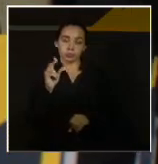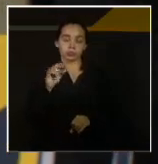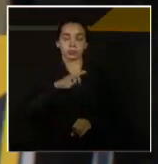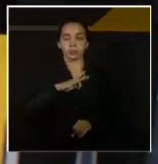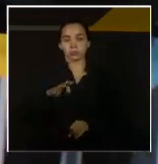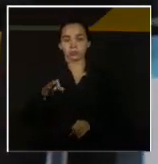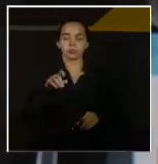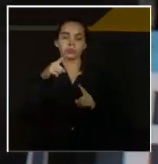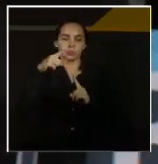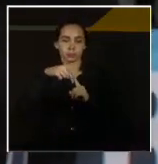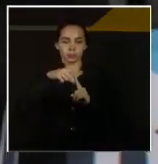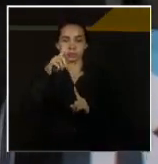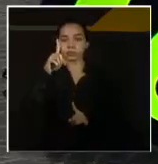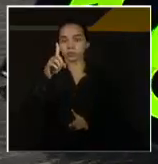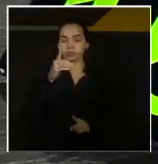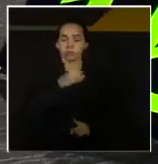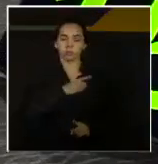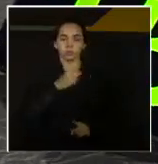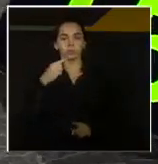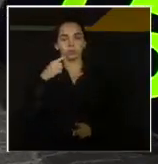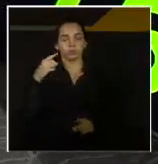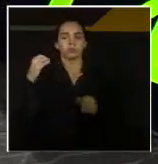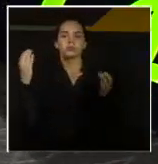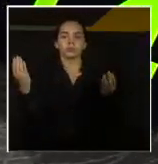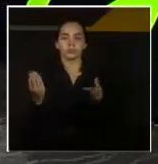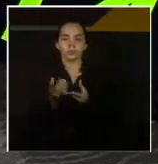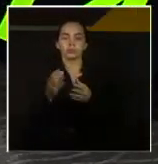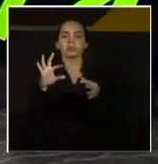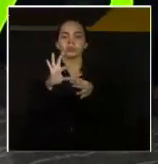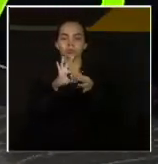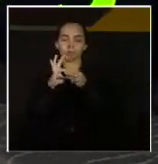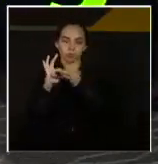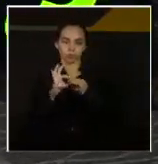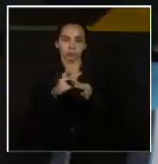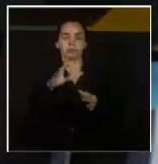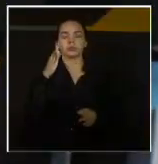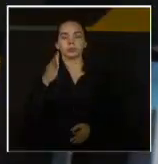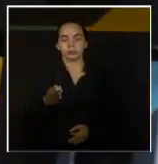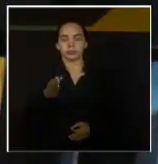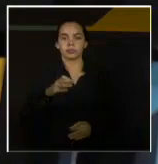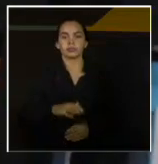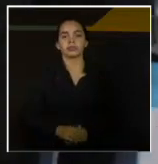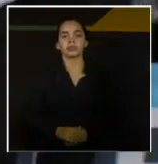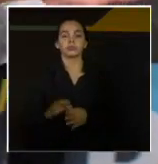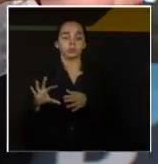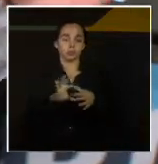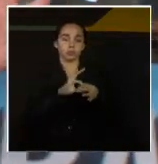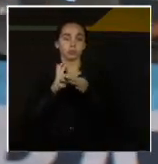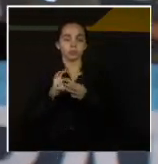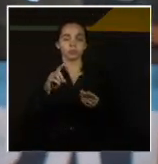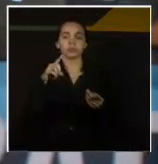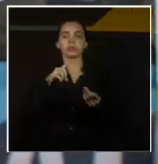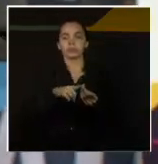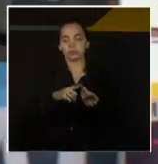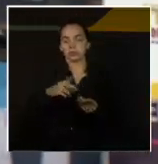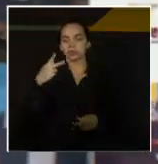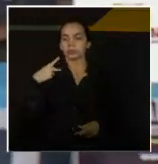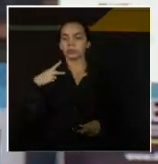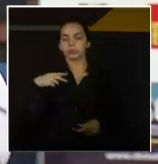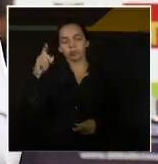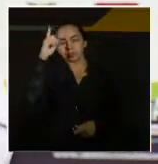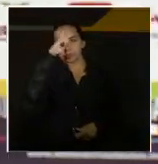partido político. Yo vengo a proponerles a que hagamos una alianza estratégica, una alianza donde los ciudadanos sean el